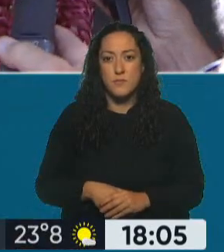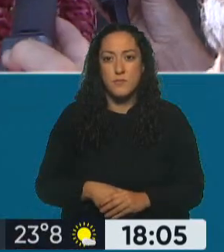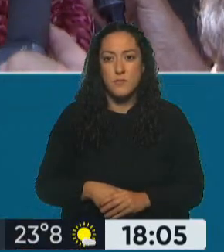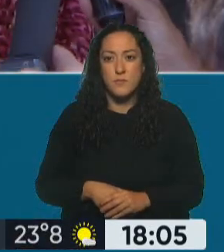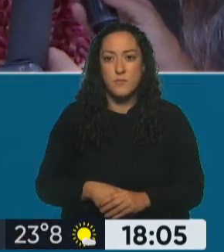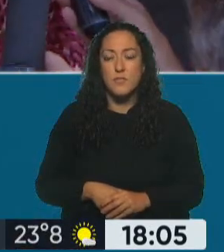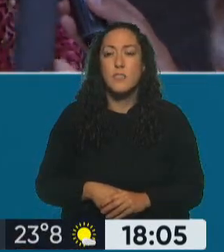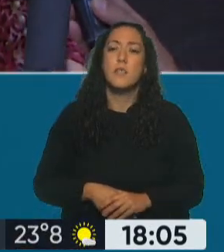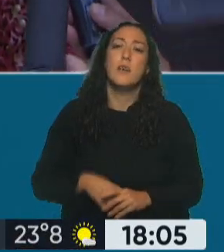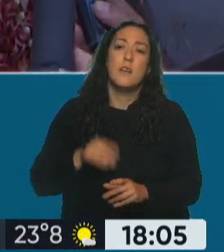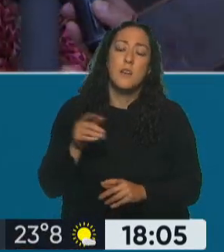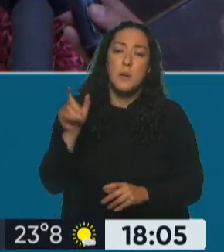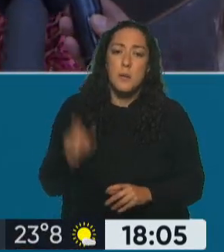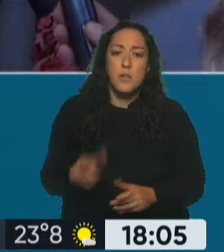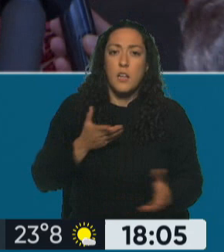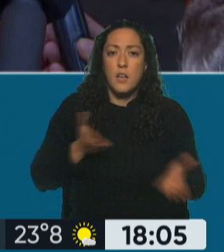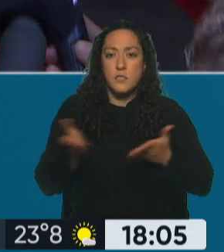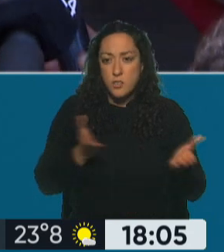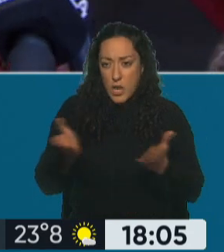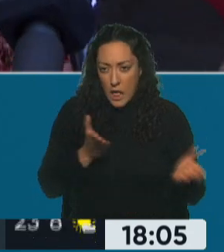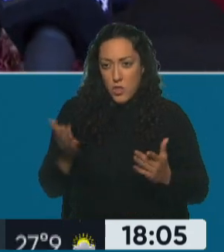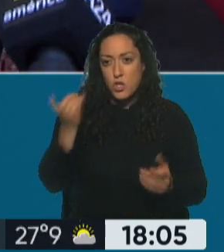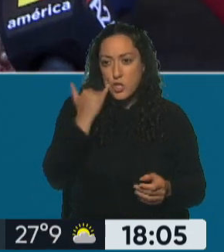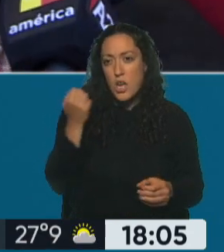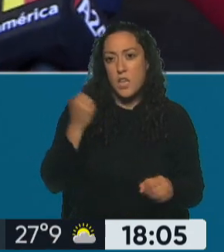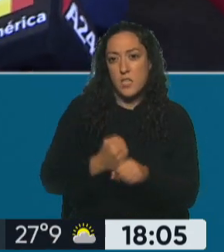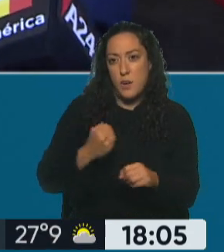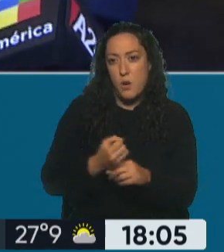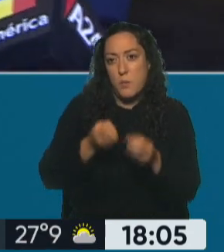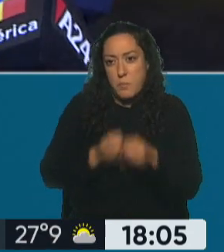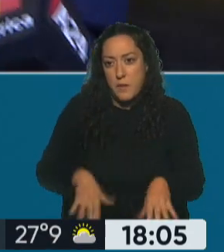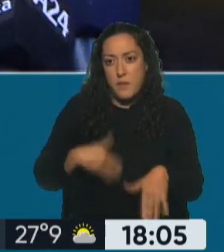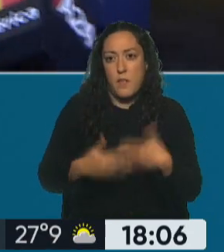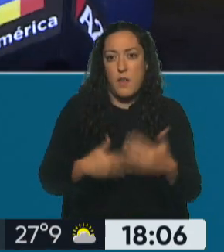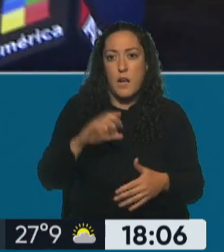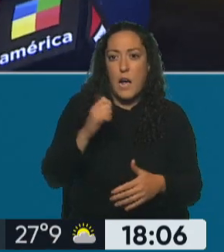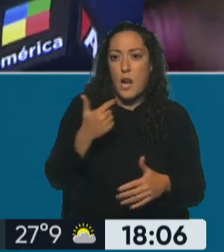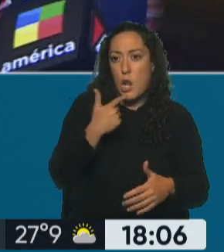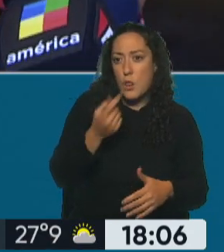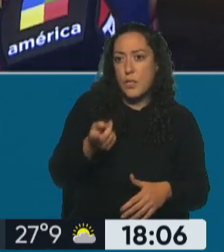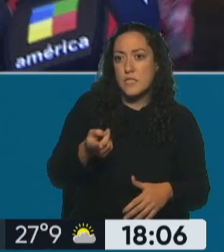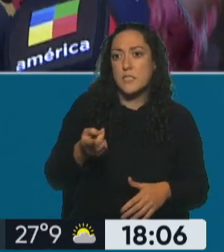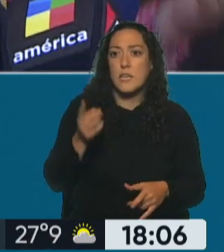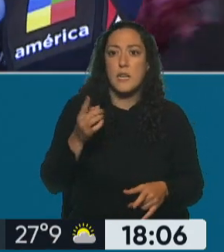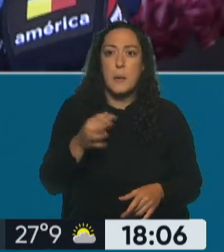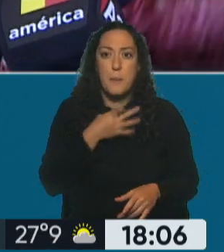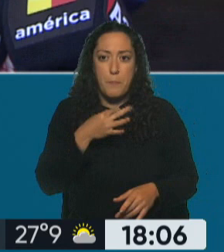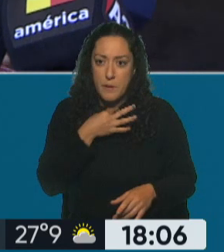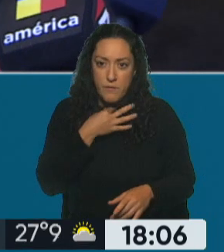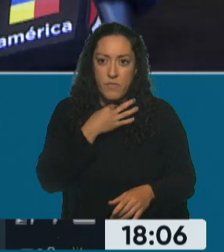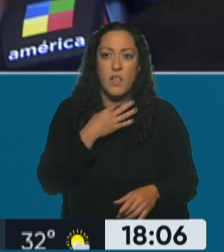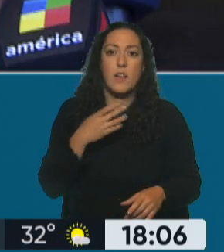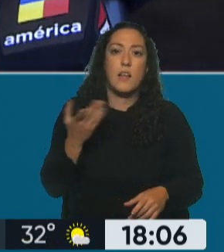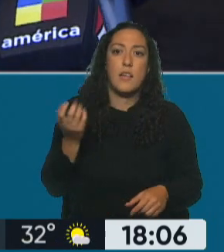cómo se está asesorando y en este momento ya estamos en tareas de ejecución. Y Carlos no siempre dijo que él no prefería no tener